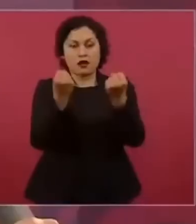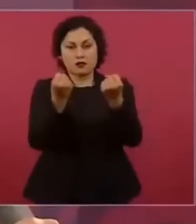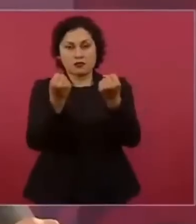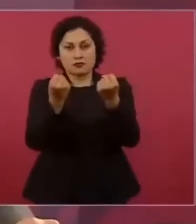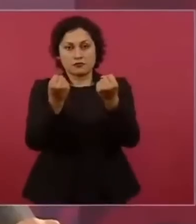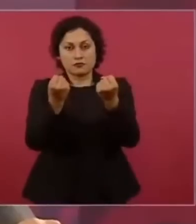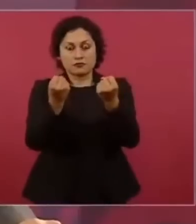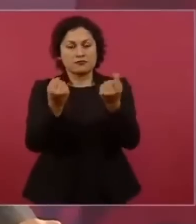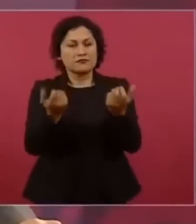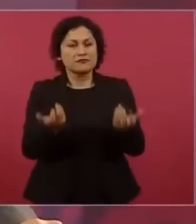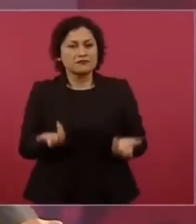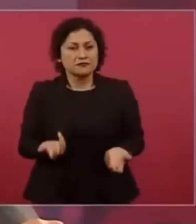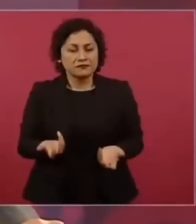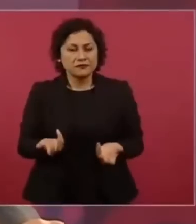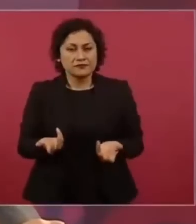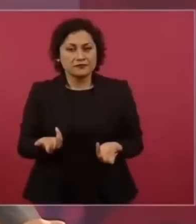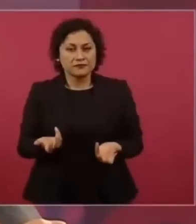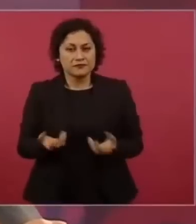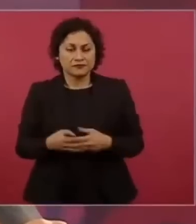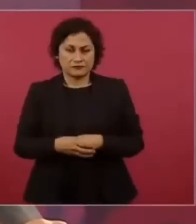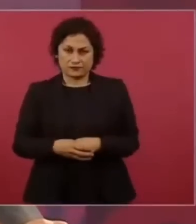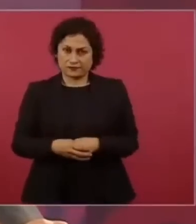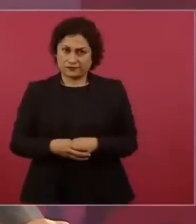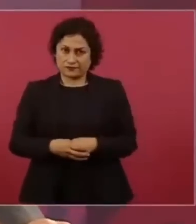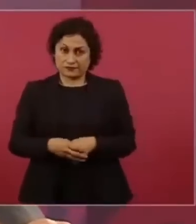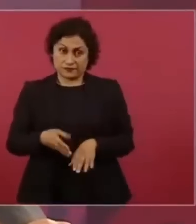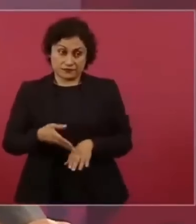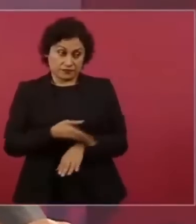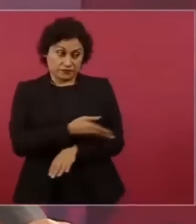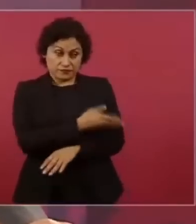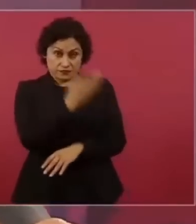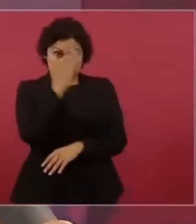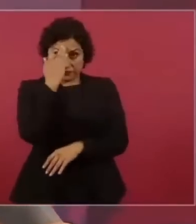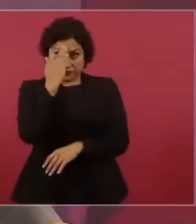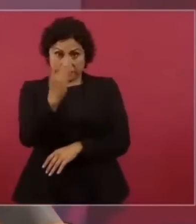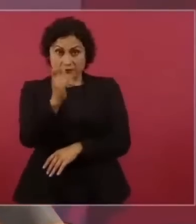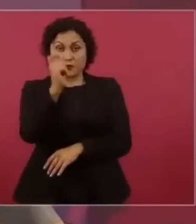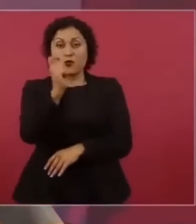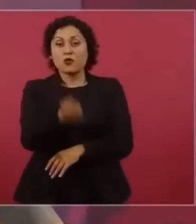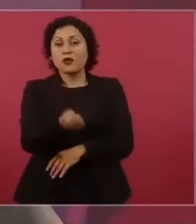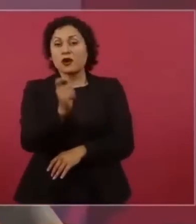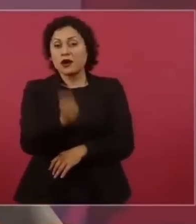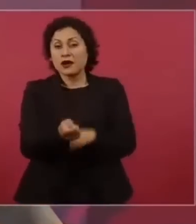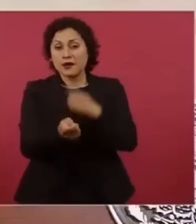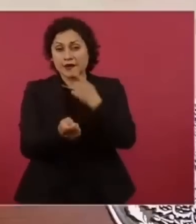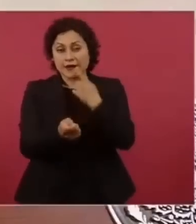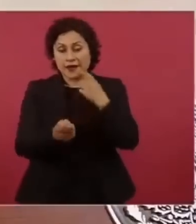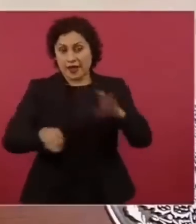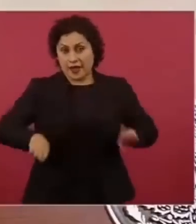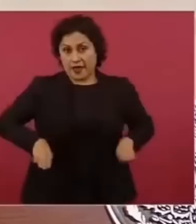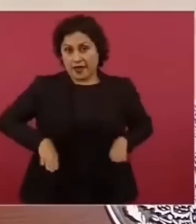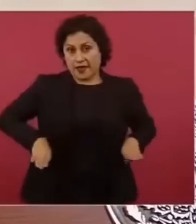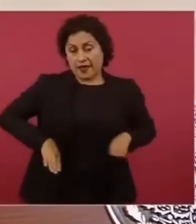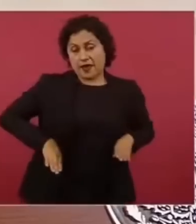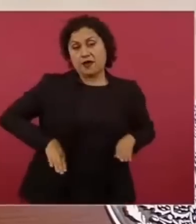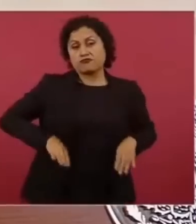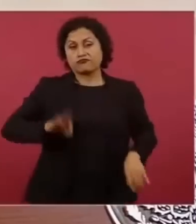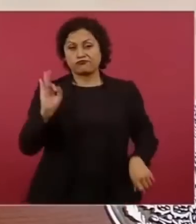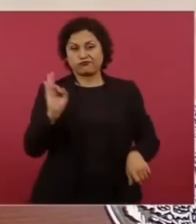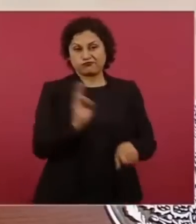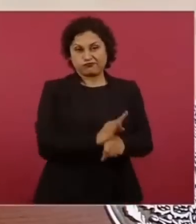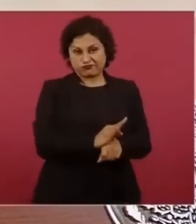Porque eso no era paternalismo, ni populismo.